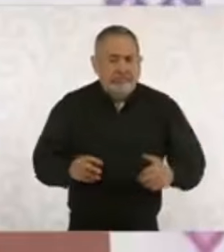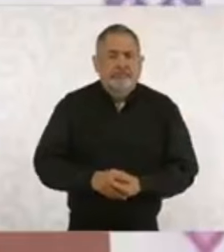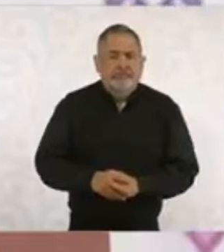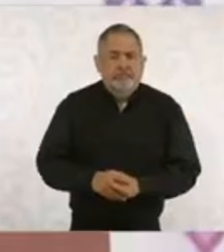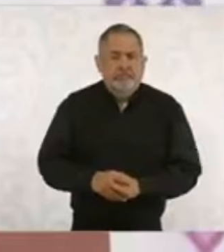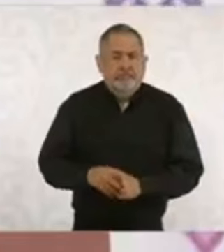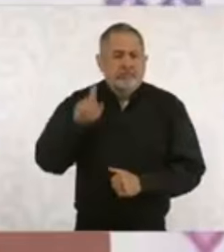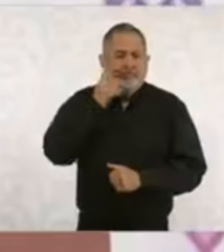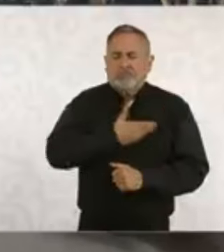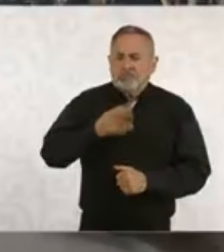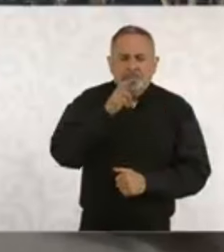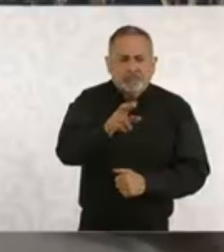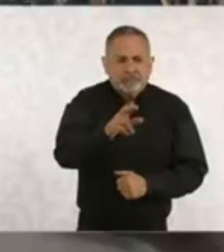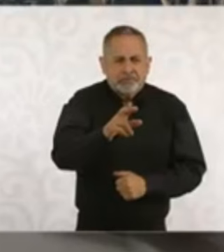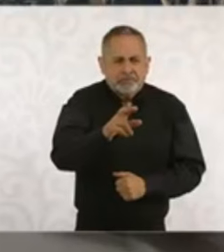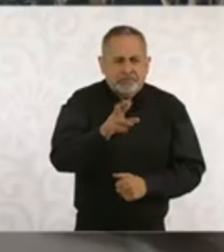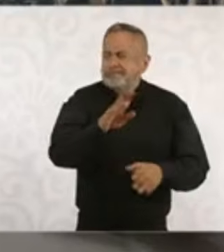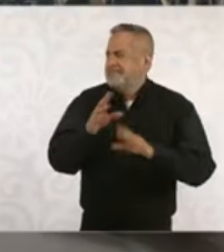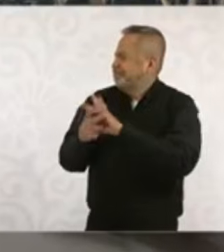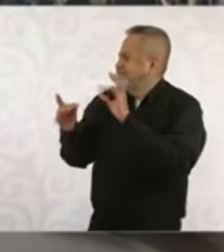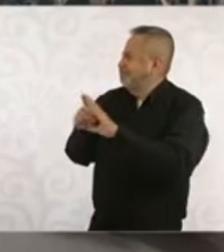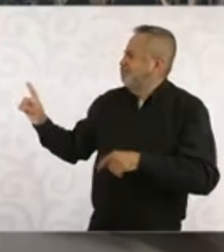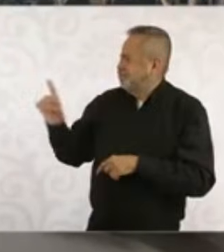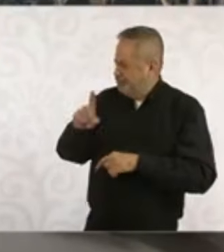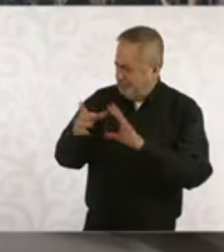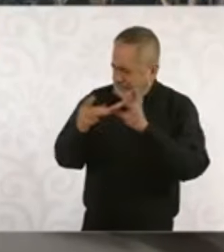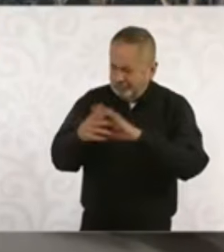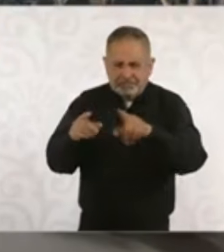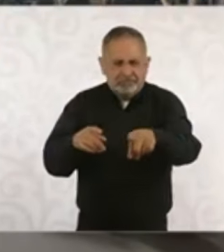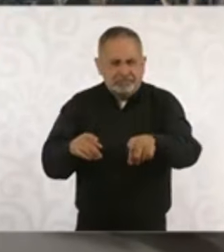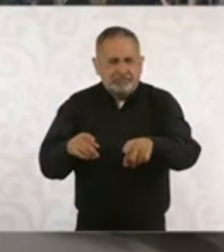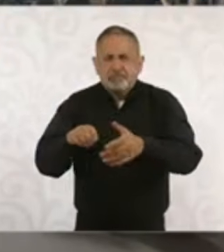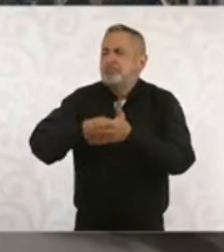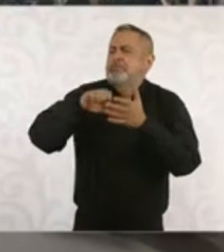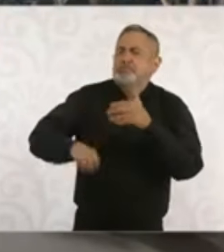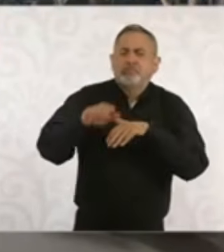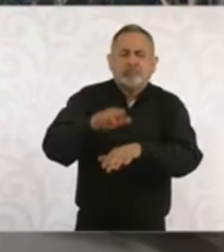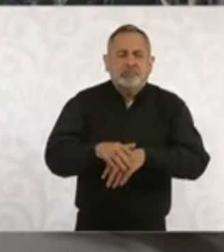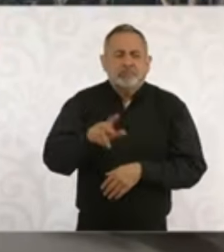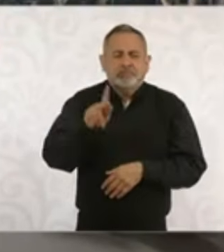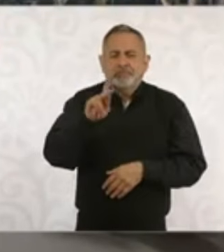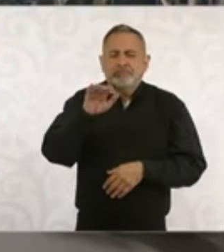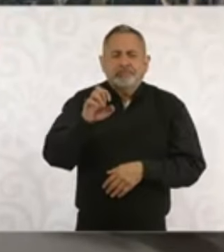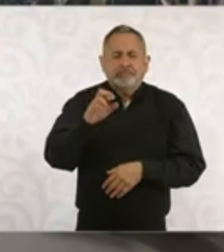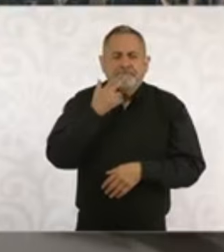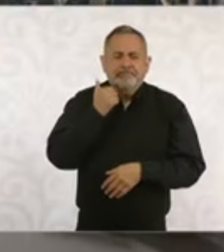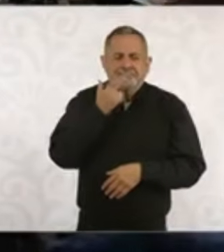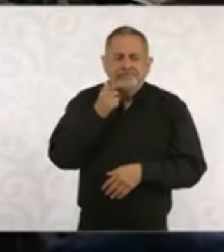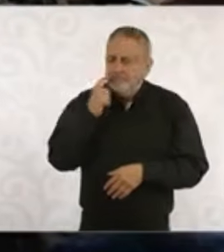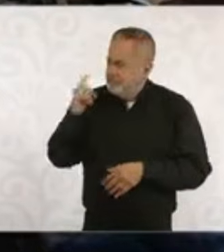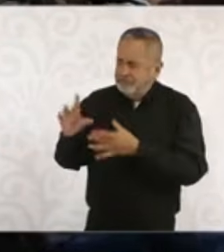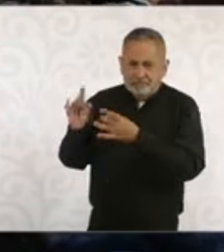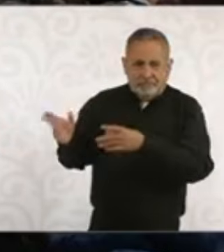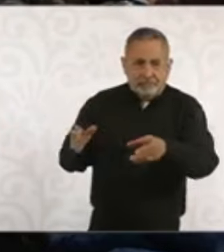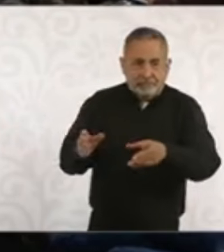un... Bueno, ¿por qué no explicas tú, Alejandro? Lo del pie diabético, por ejemplo. El Everprope, Sí,